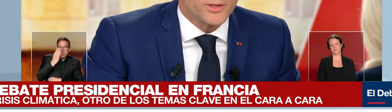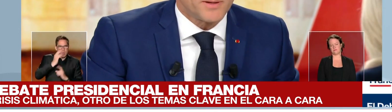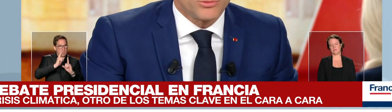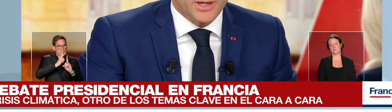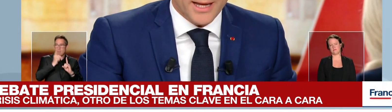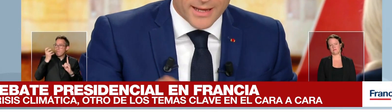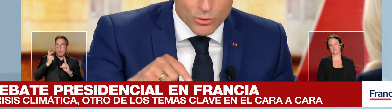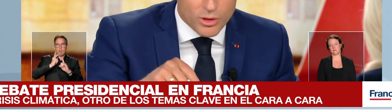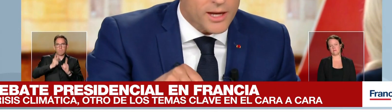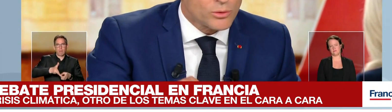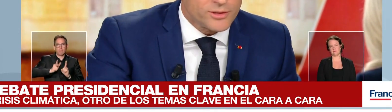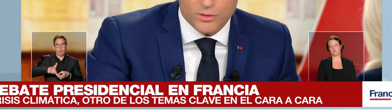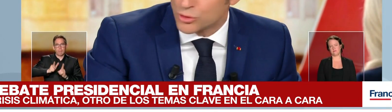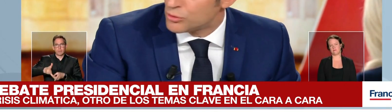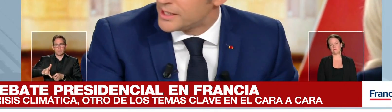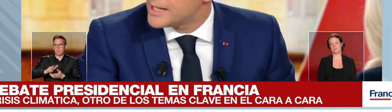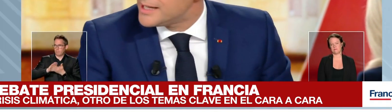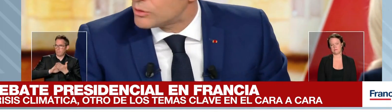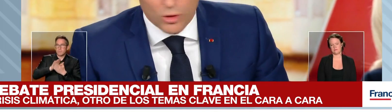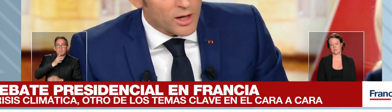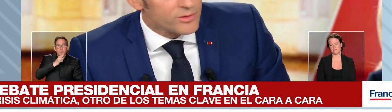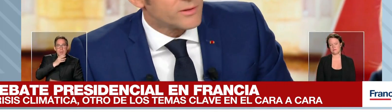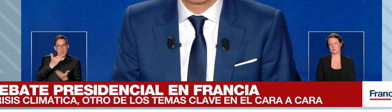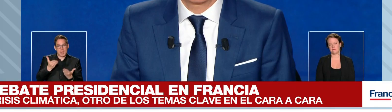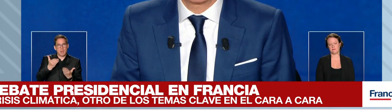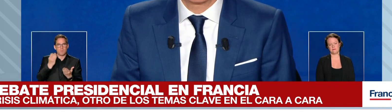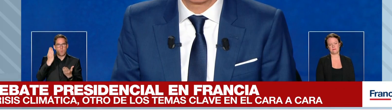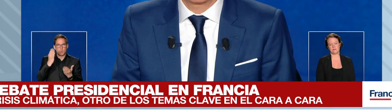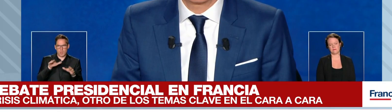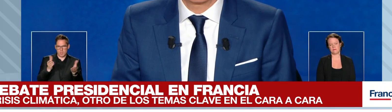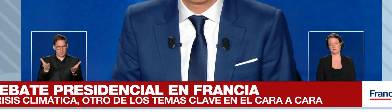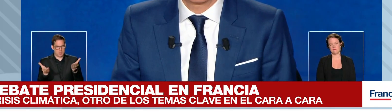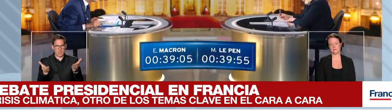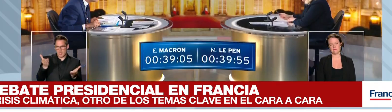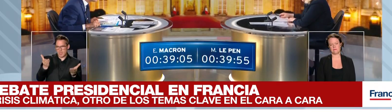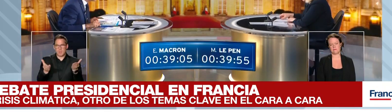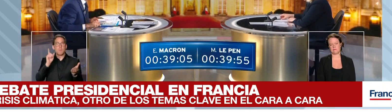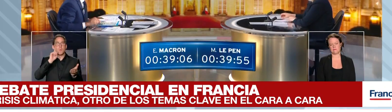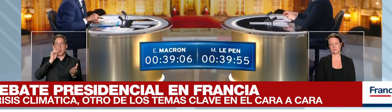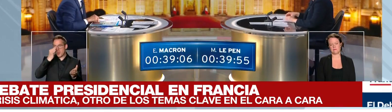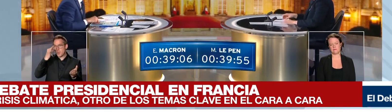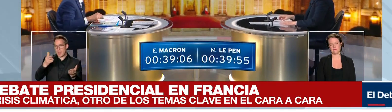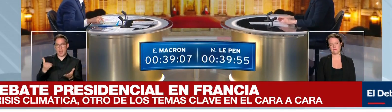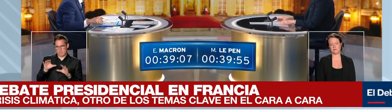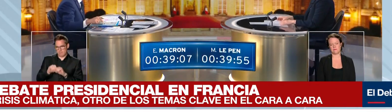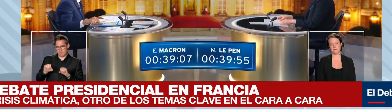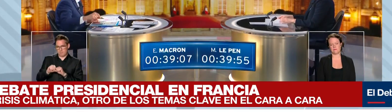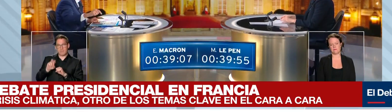las energías renovables que quiere desmontar por el nuclear, porque el nuclear entrará en servicio en 2035. Lo que decidamos hoy